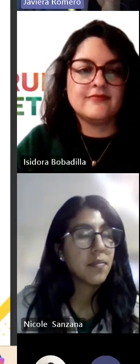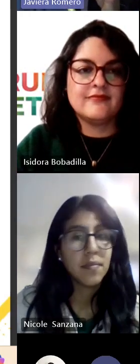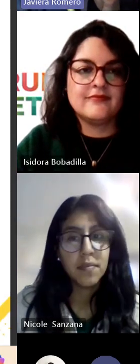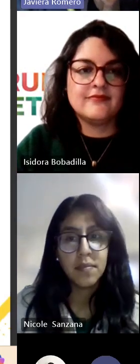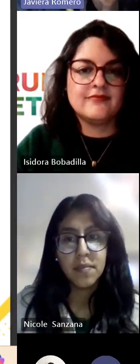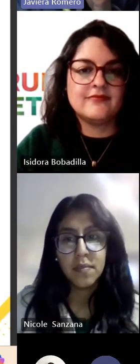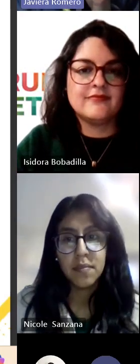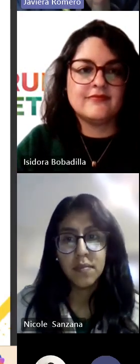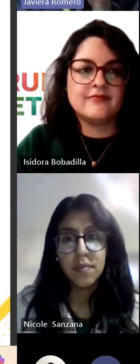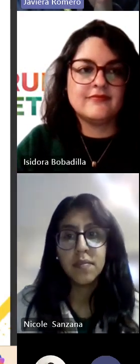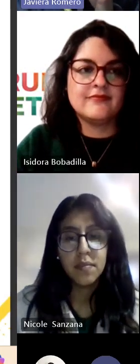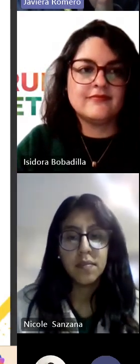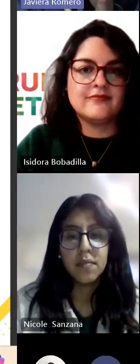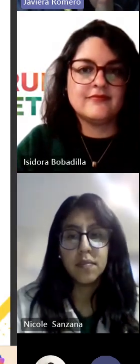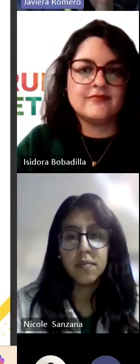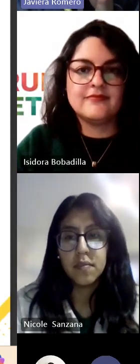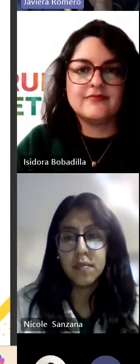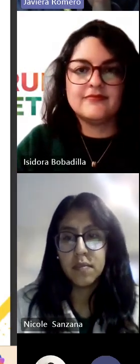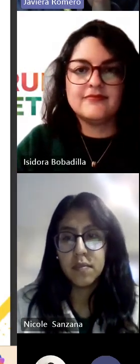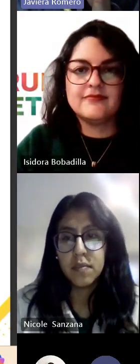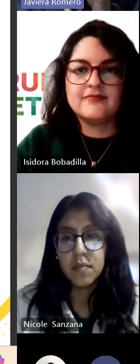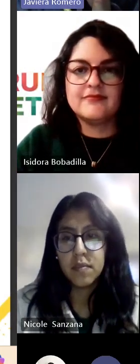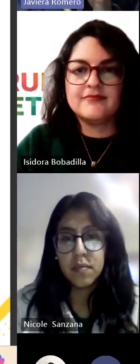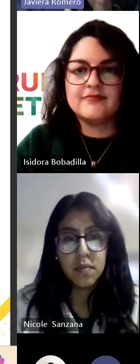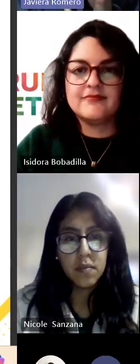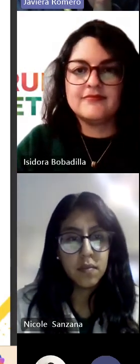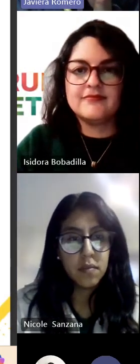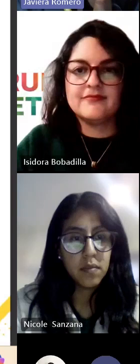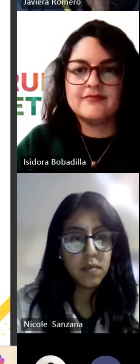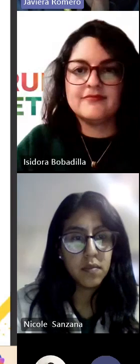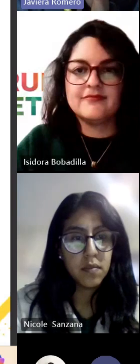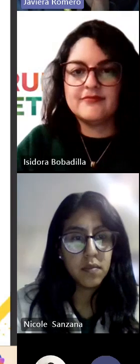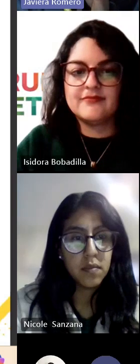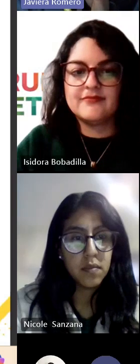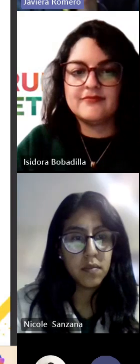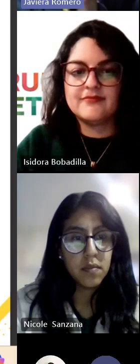También les dejo mi correo, ¿cierto? Que está ahí abajo,